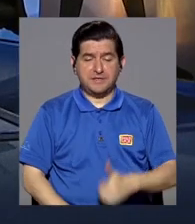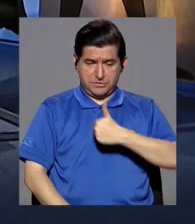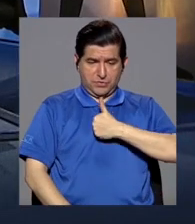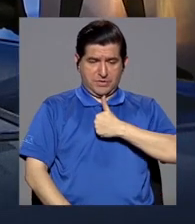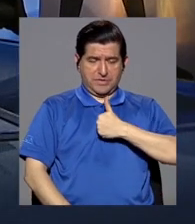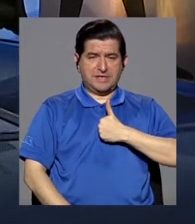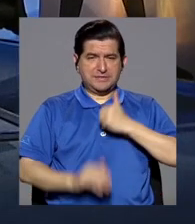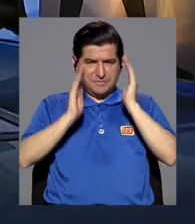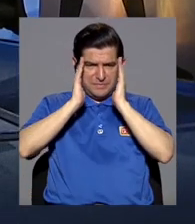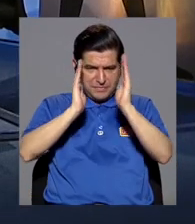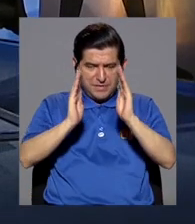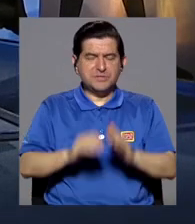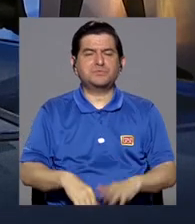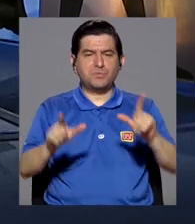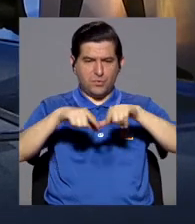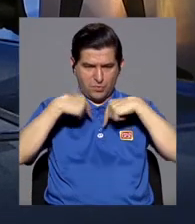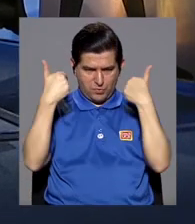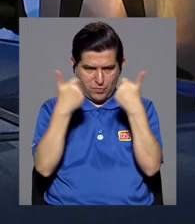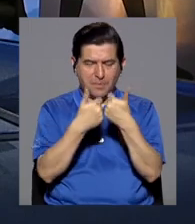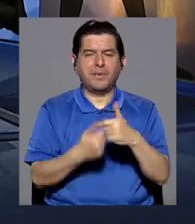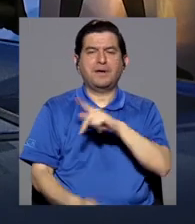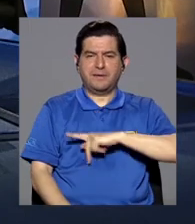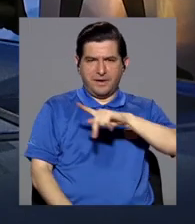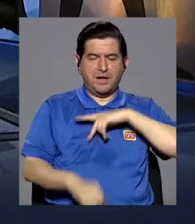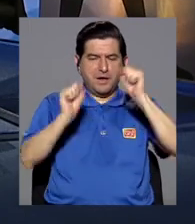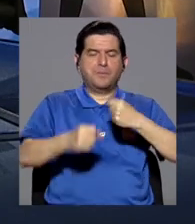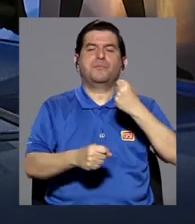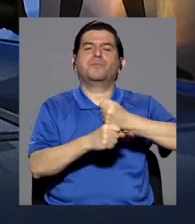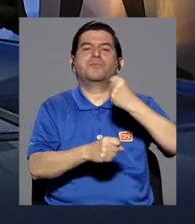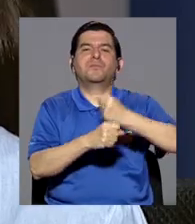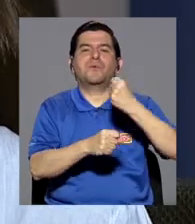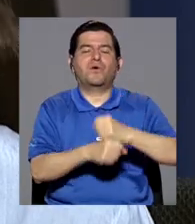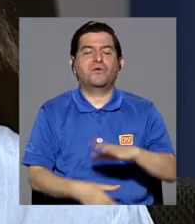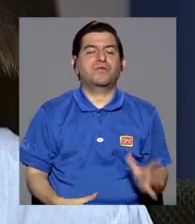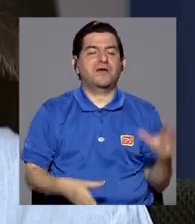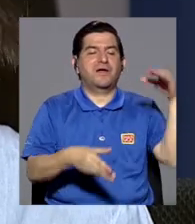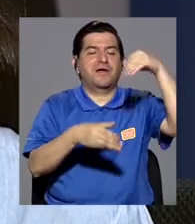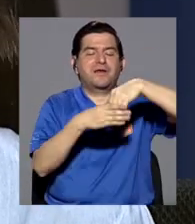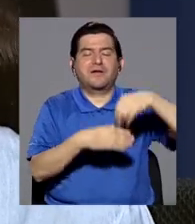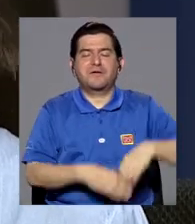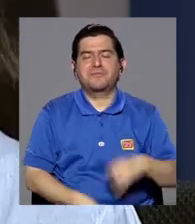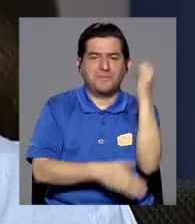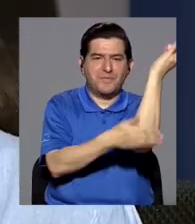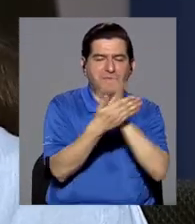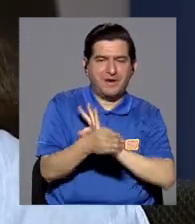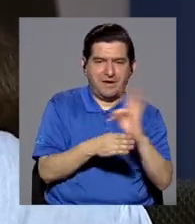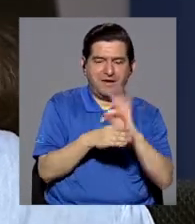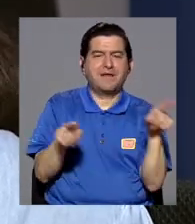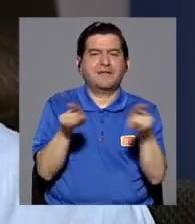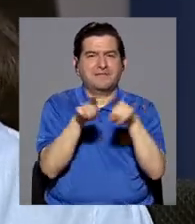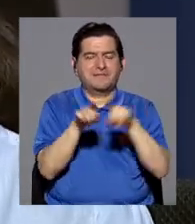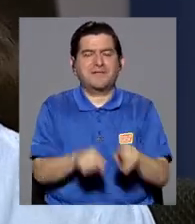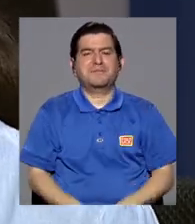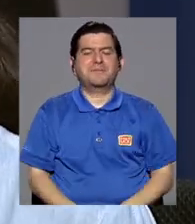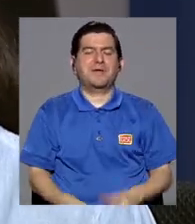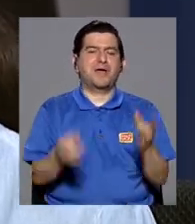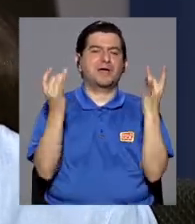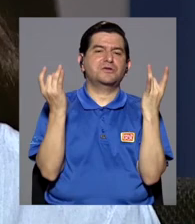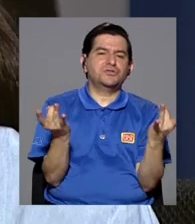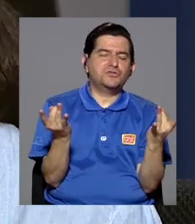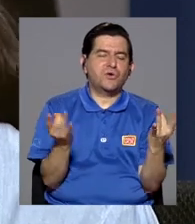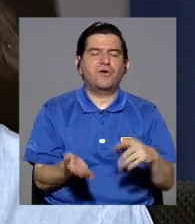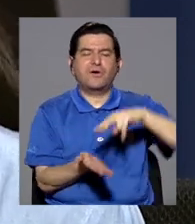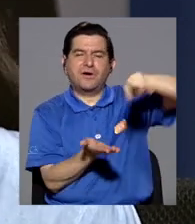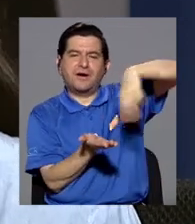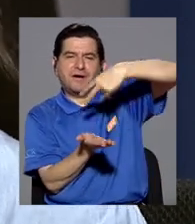autocuidado grupal y personal en el que se puedan trabajar y se puede incluir la arteterapia así como se podría incluir el yoga o el